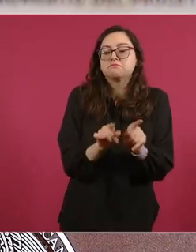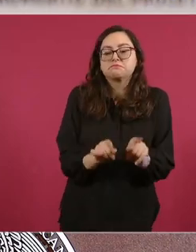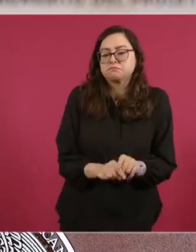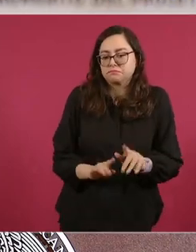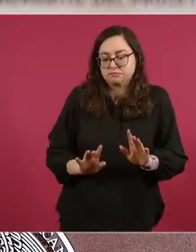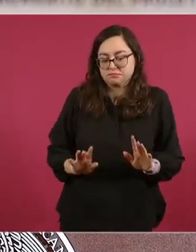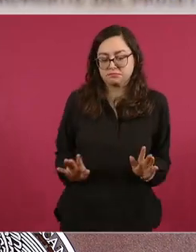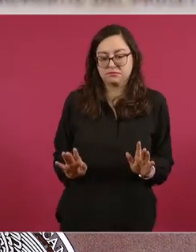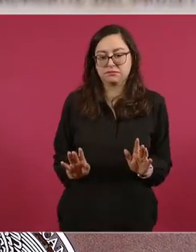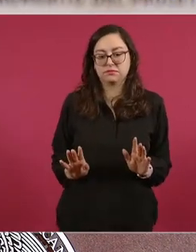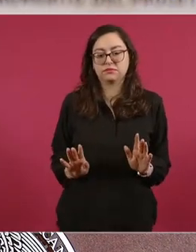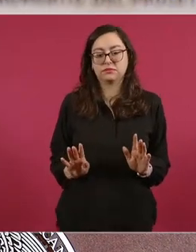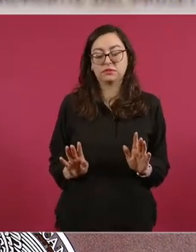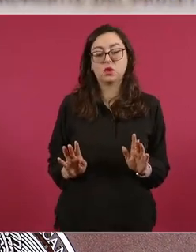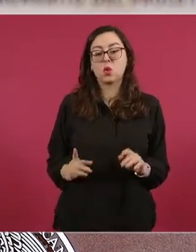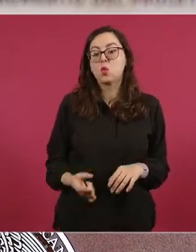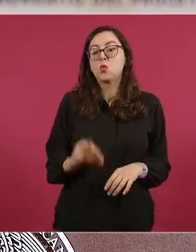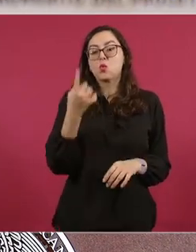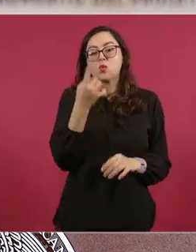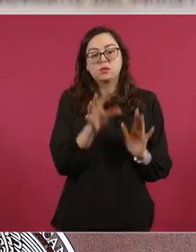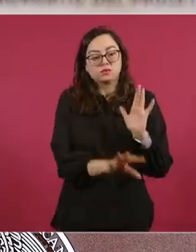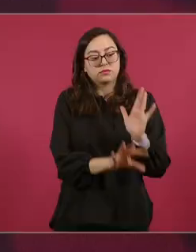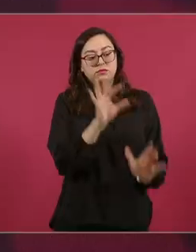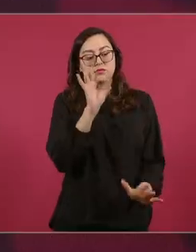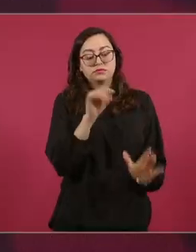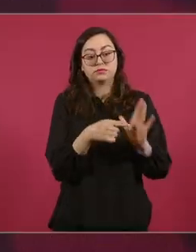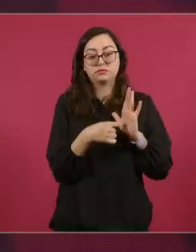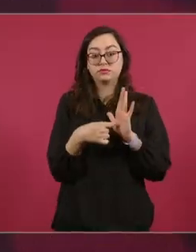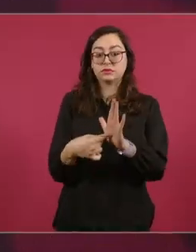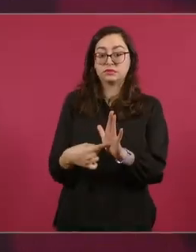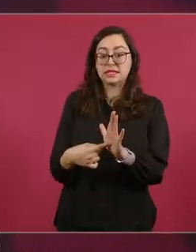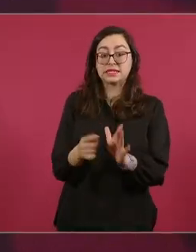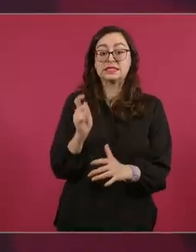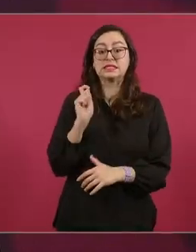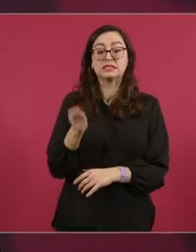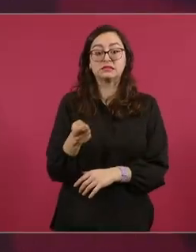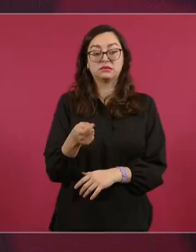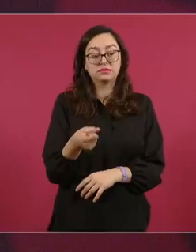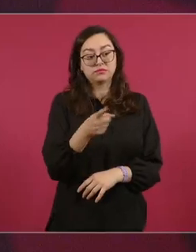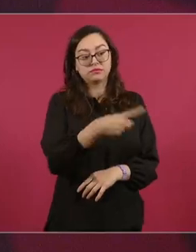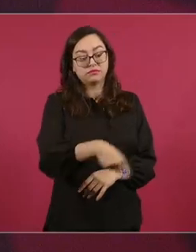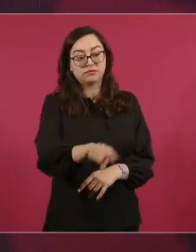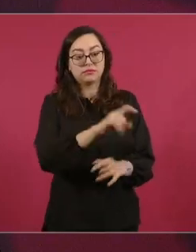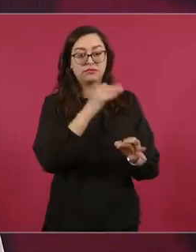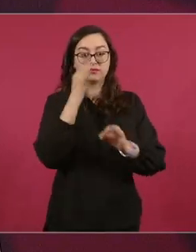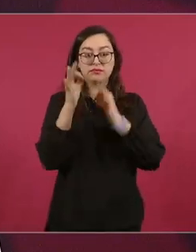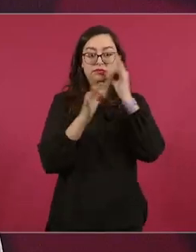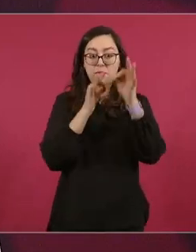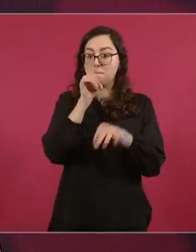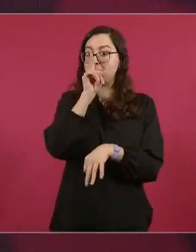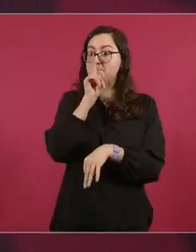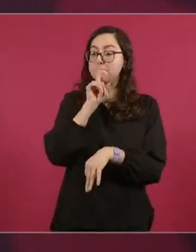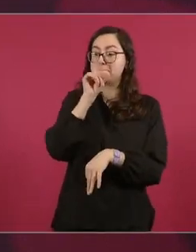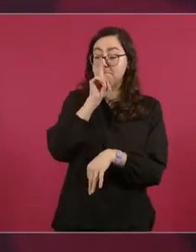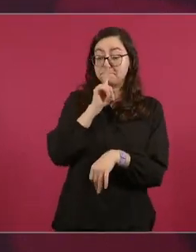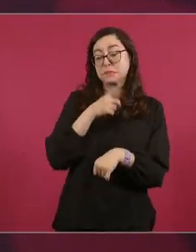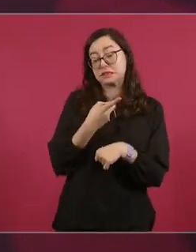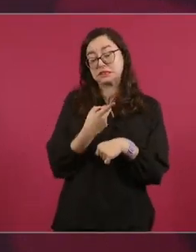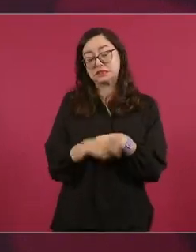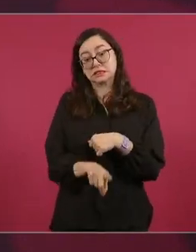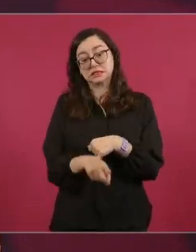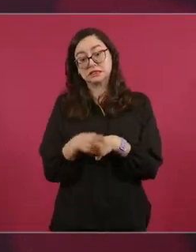un botón de muestra de lo que puede llegar a ser una campaña de desinformación. Pero